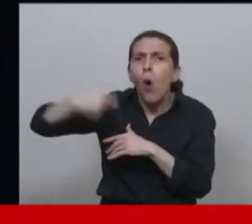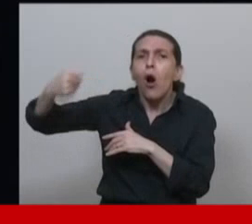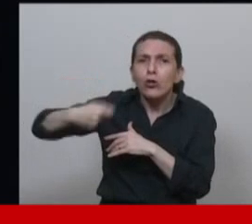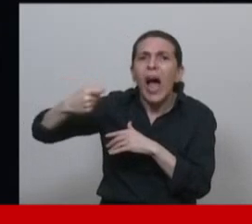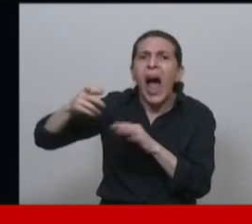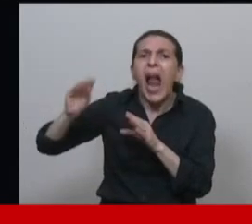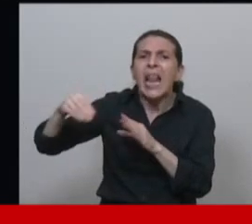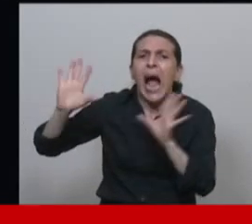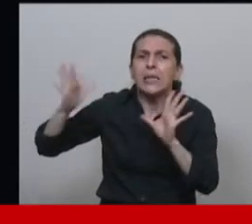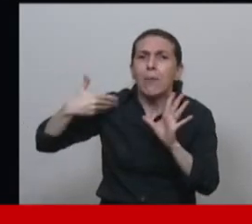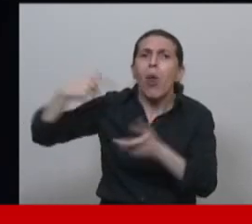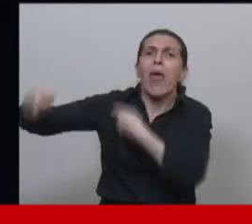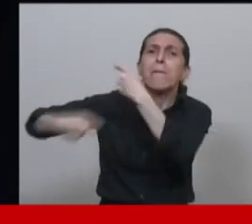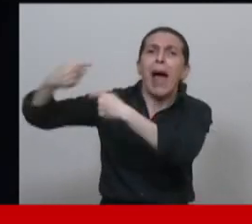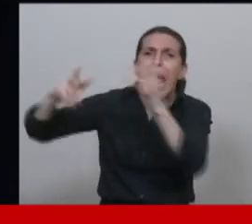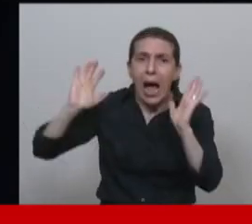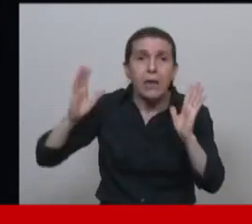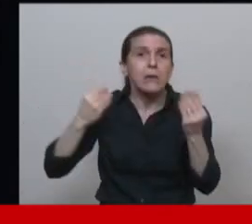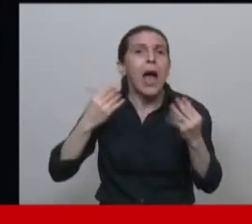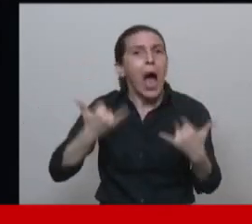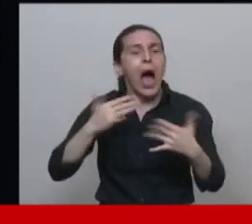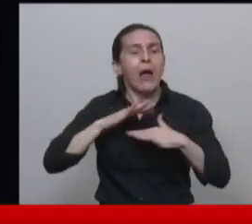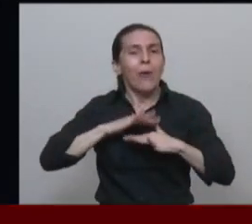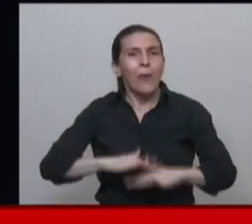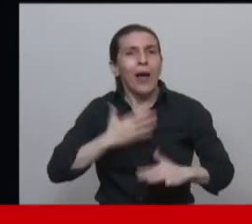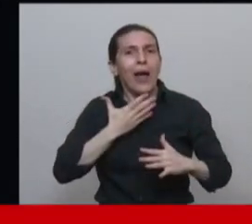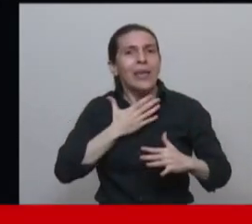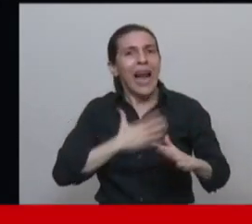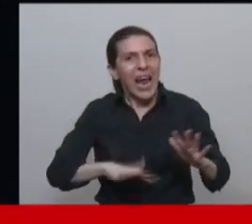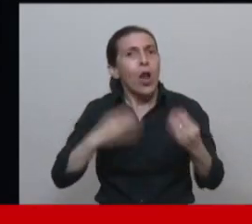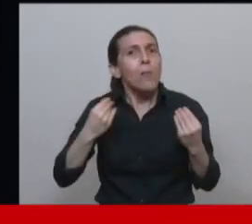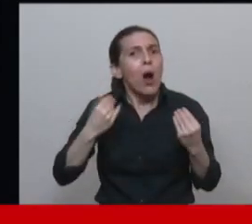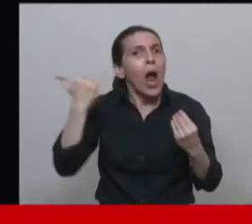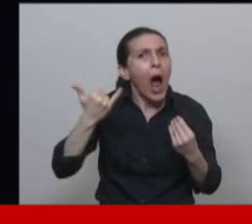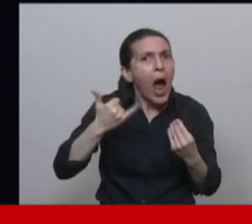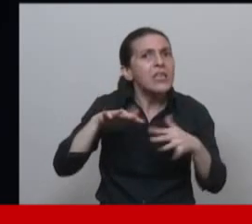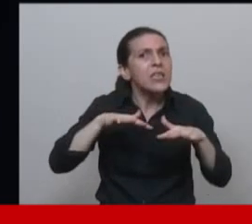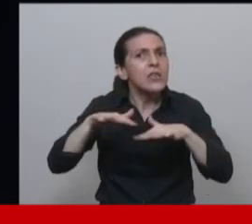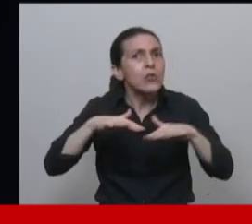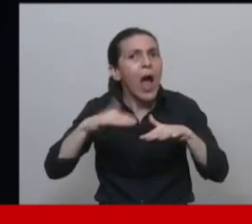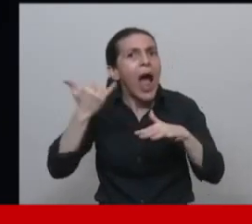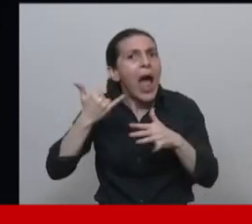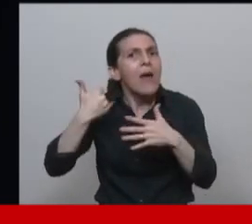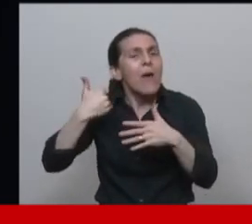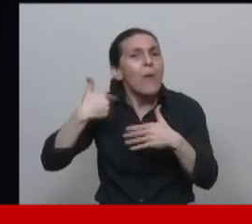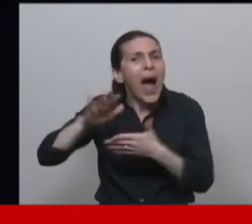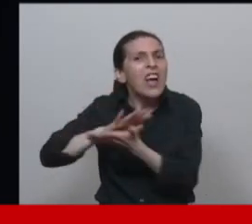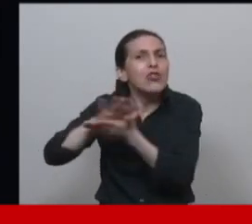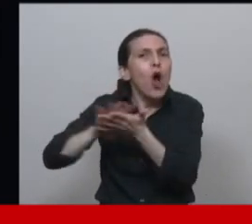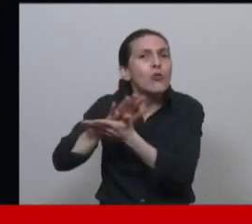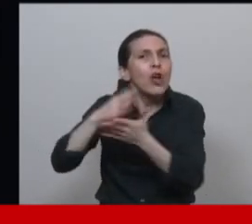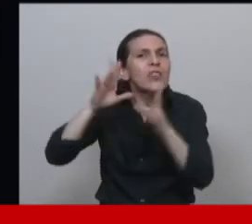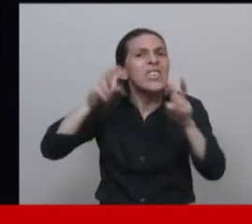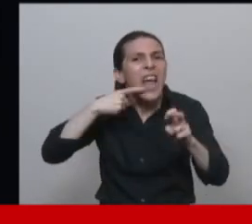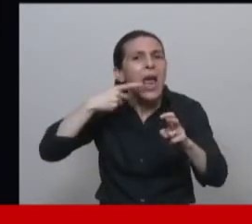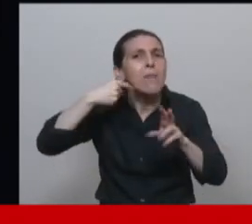¿Por qué ayuda esto? Bueno, porque el alivio que esto provee le va a generar condiciones de saneamiento a las finanzas